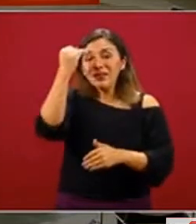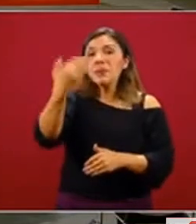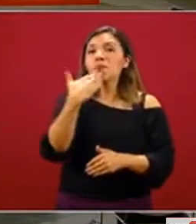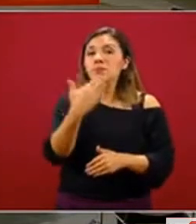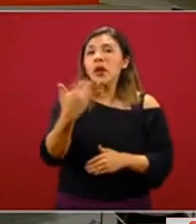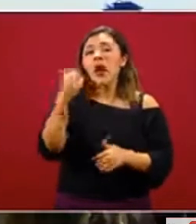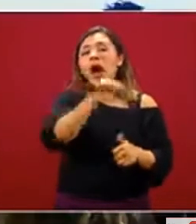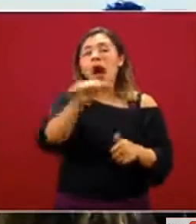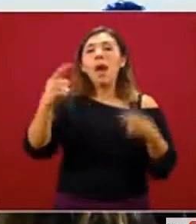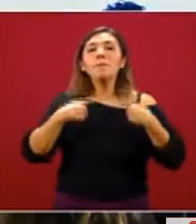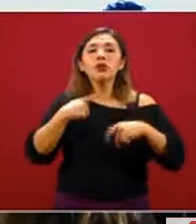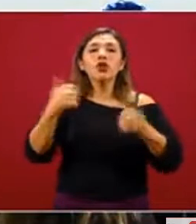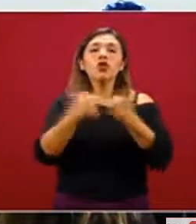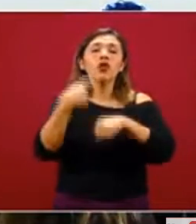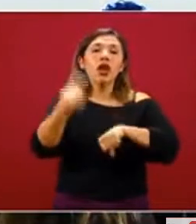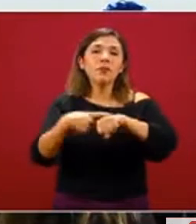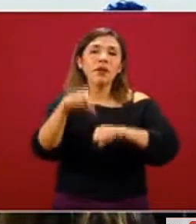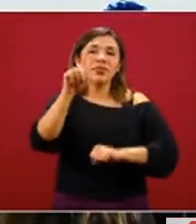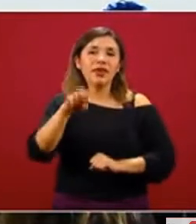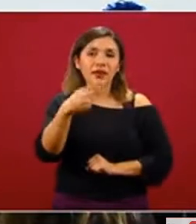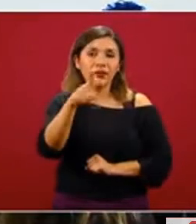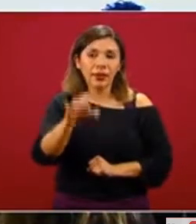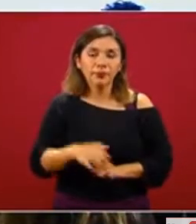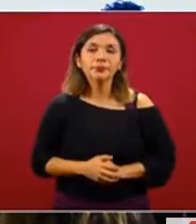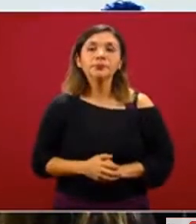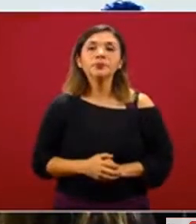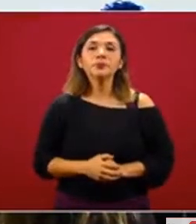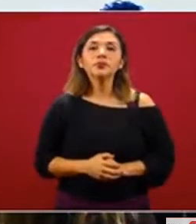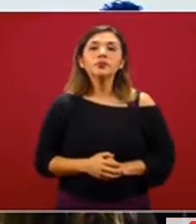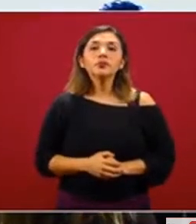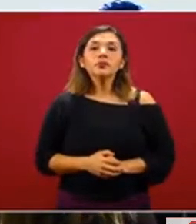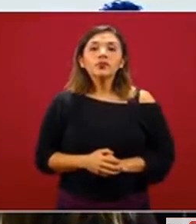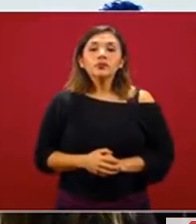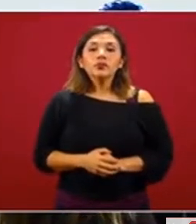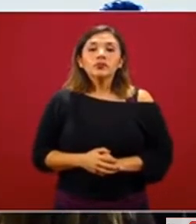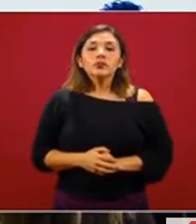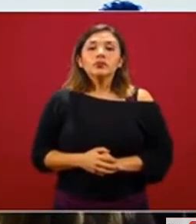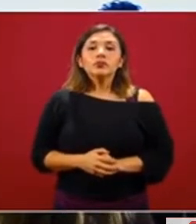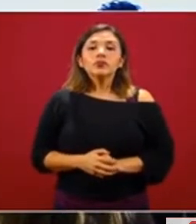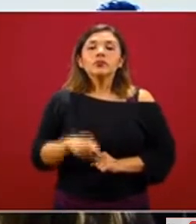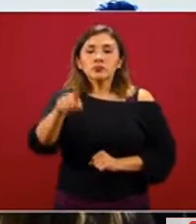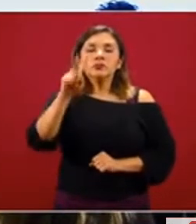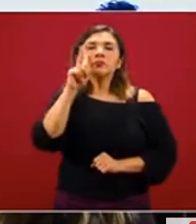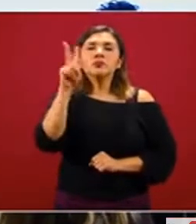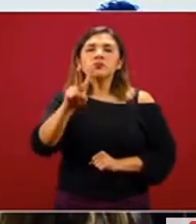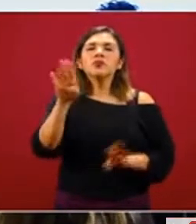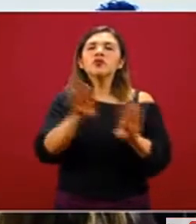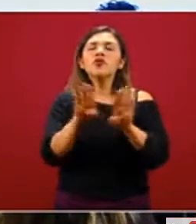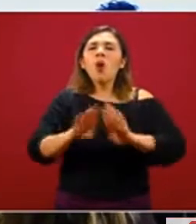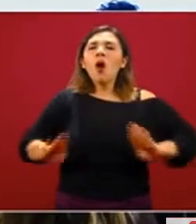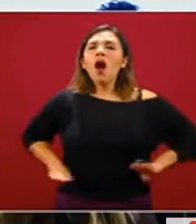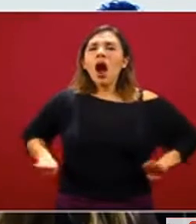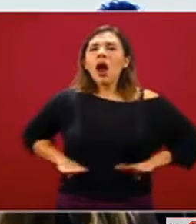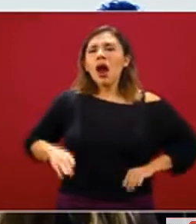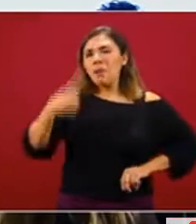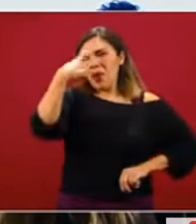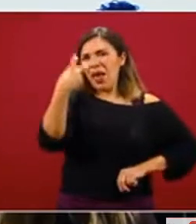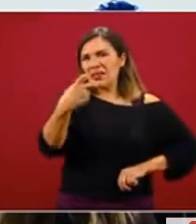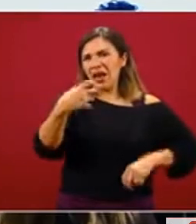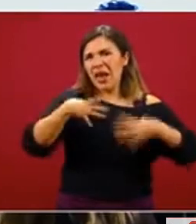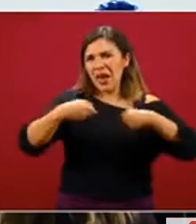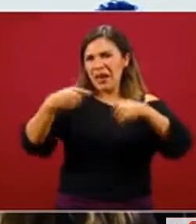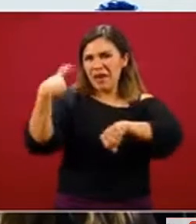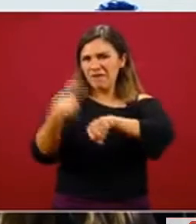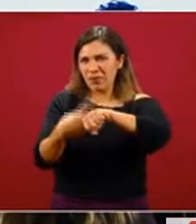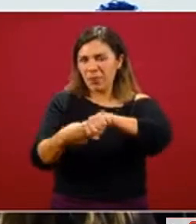de pacientes con dengue. Voy rápidamente al perfil epidemiológico primero para que lo conozcan. Si me pasa la siguiente. Solamente